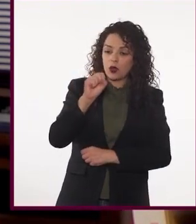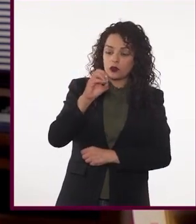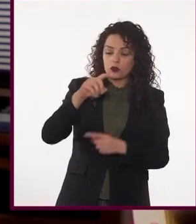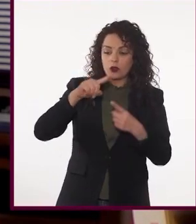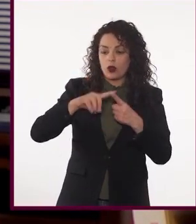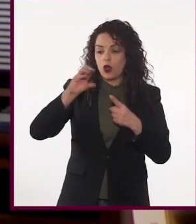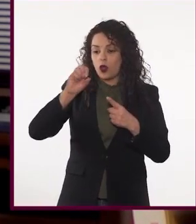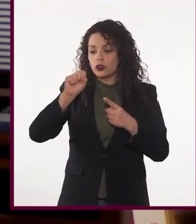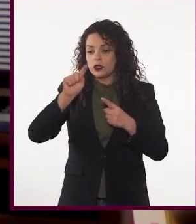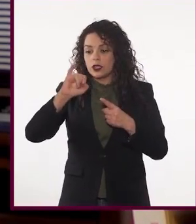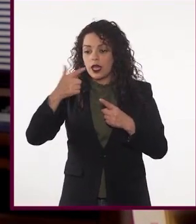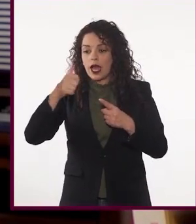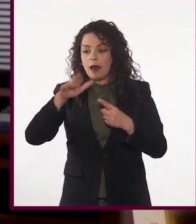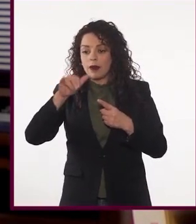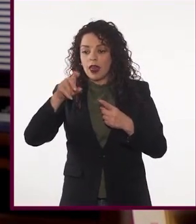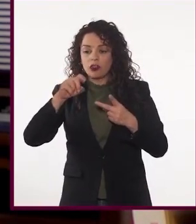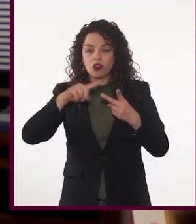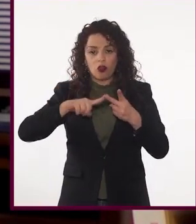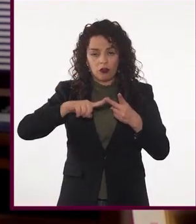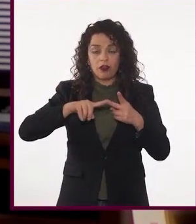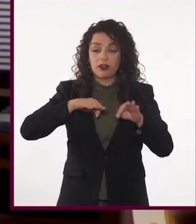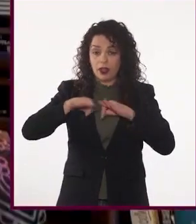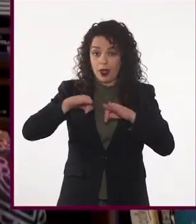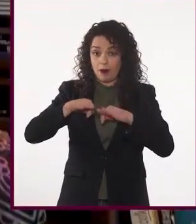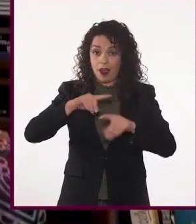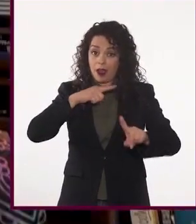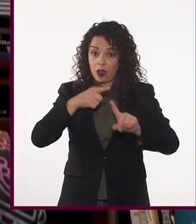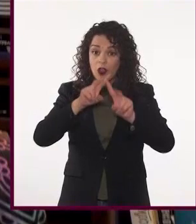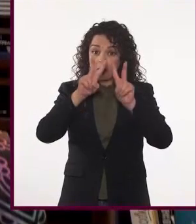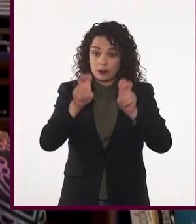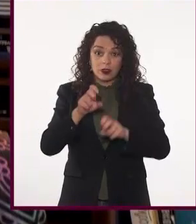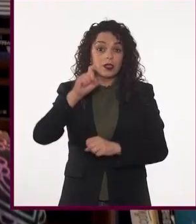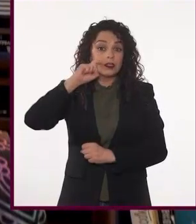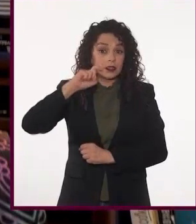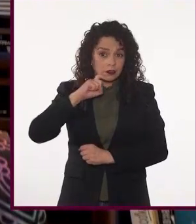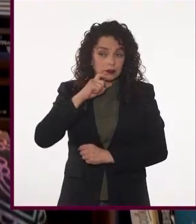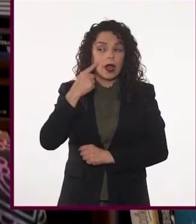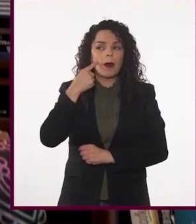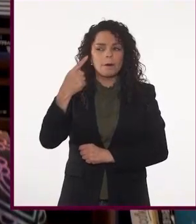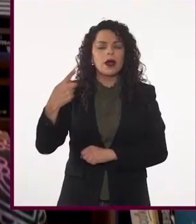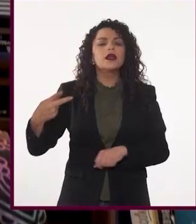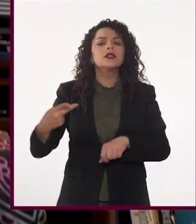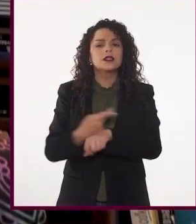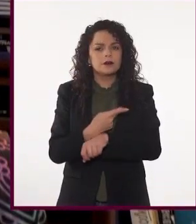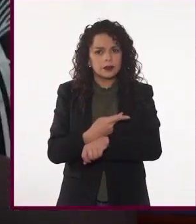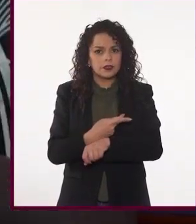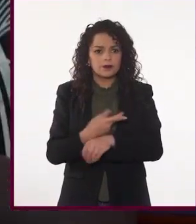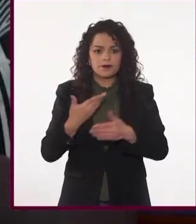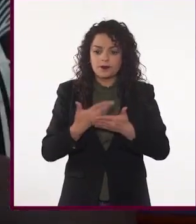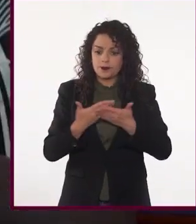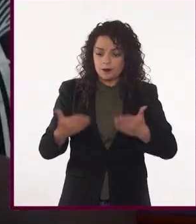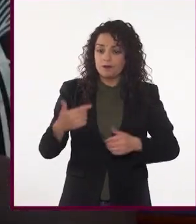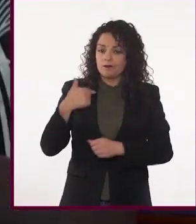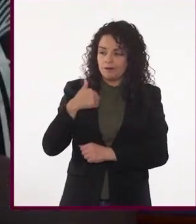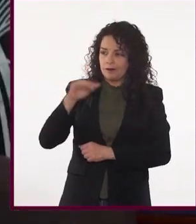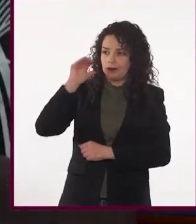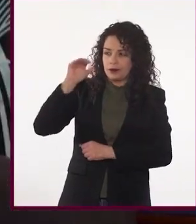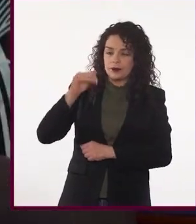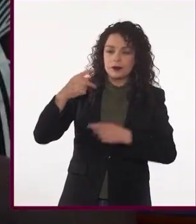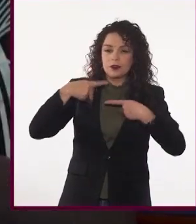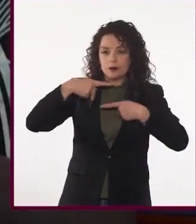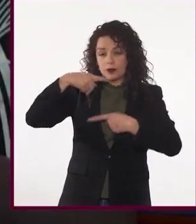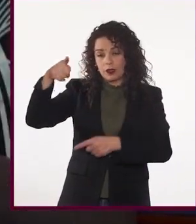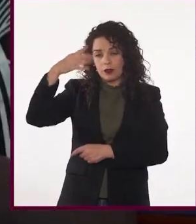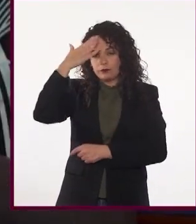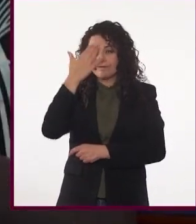acoso y hostigamiento sexual en el trabajo, vamos a ver cuáles son las consecuencias que tiene esto. Para eso he buscado a